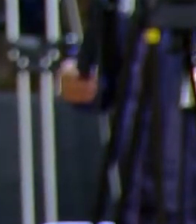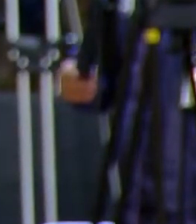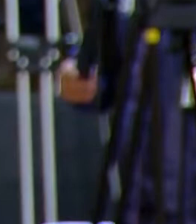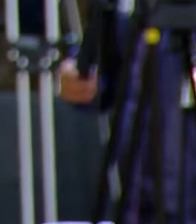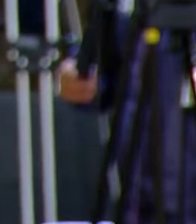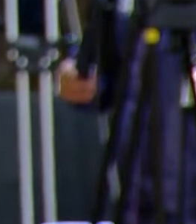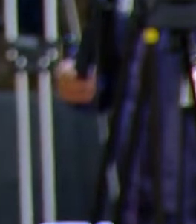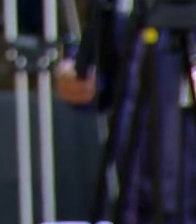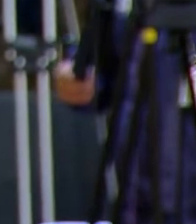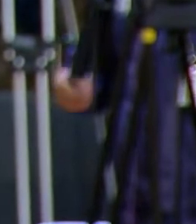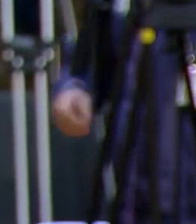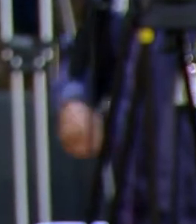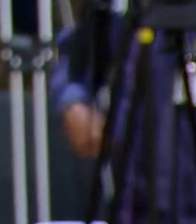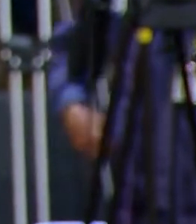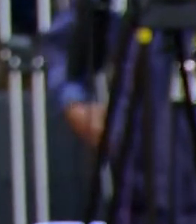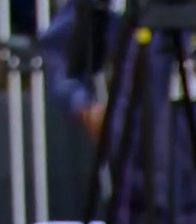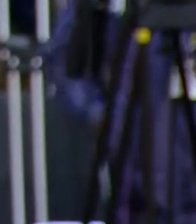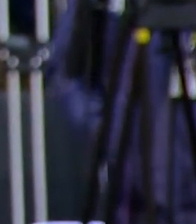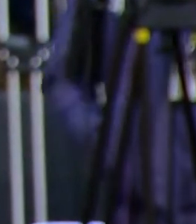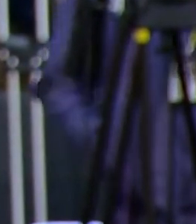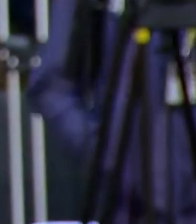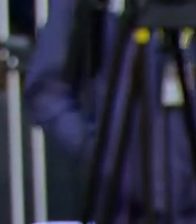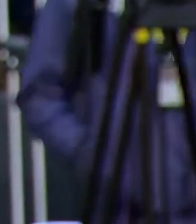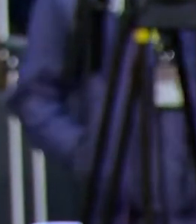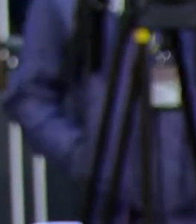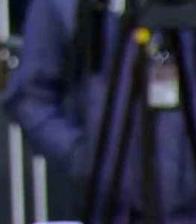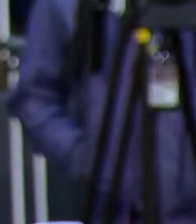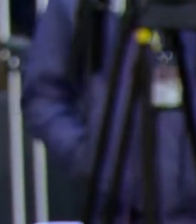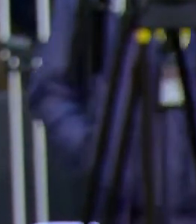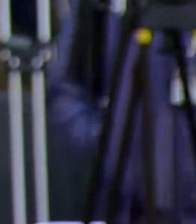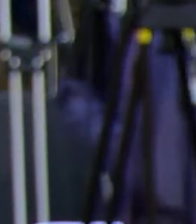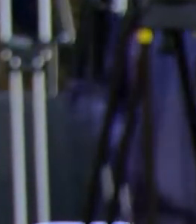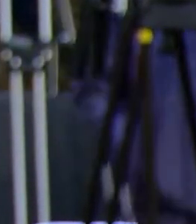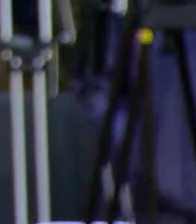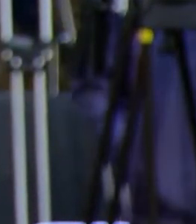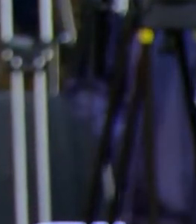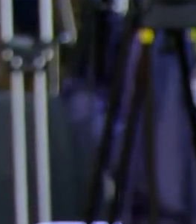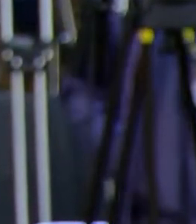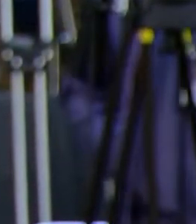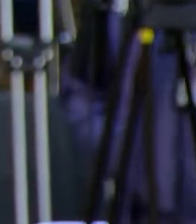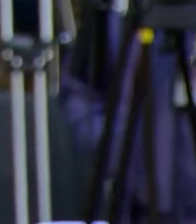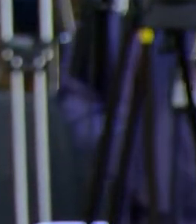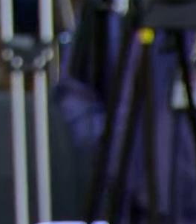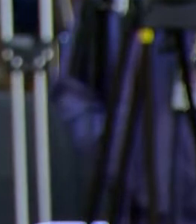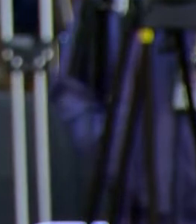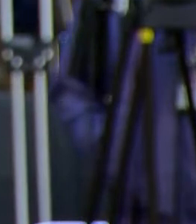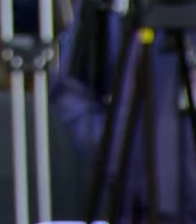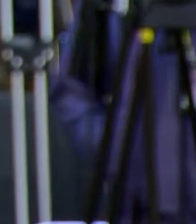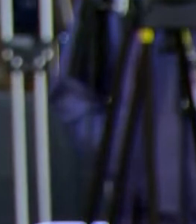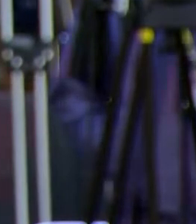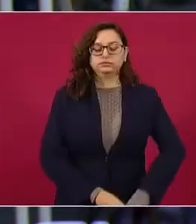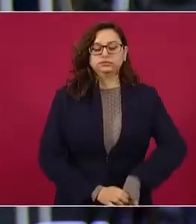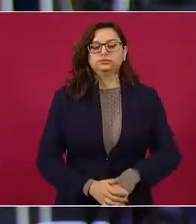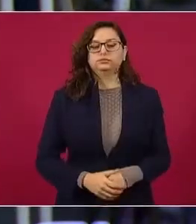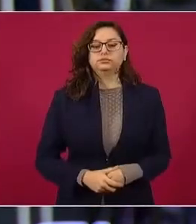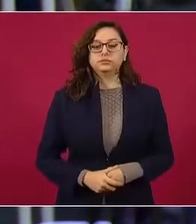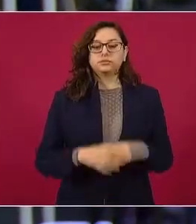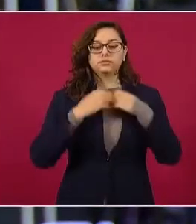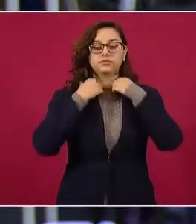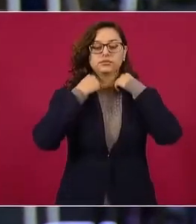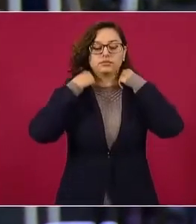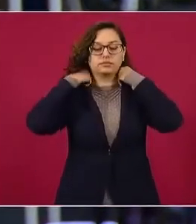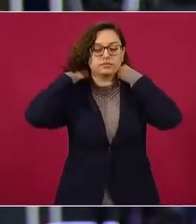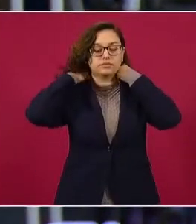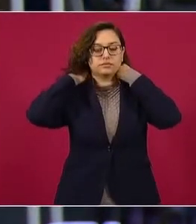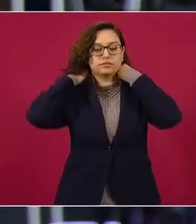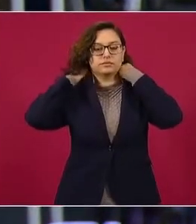la del embajador Ken Salazar la semana pasada, en la que reconocía que tendría